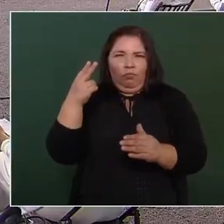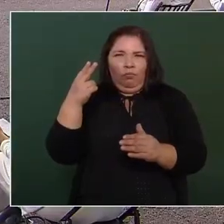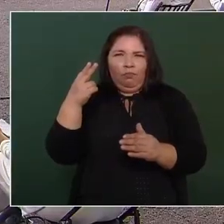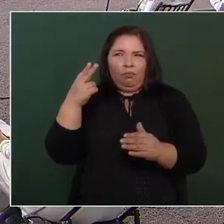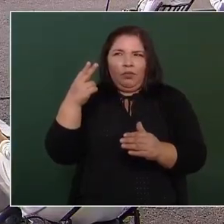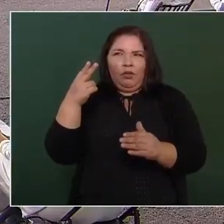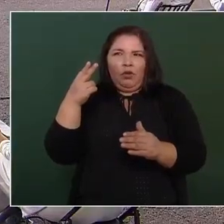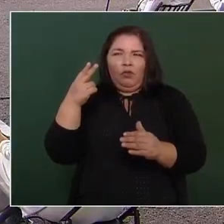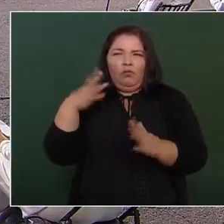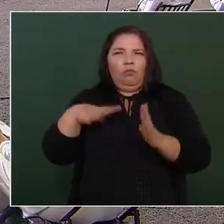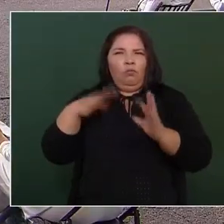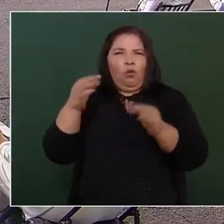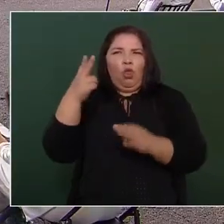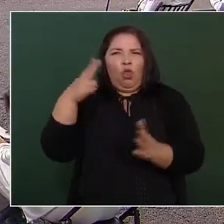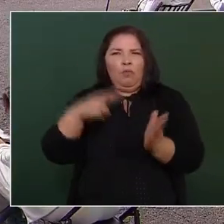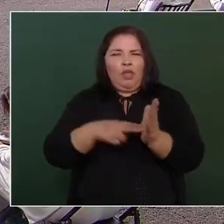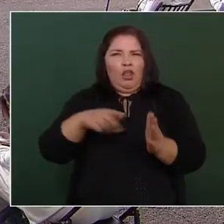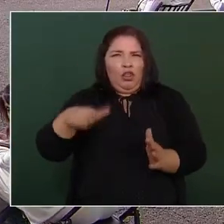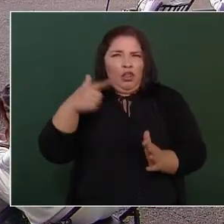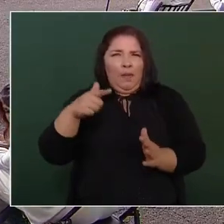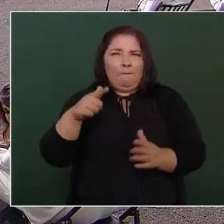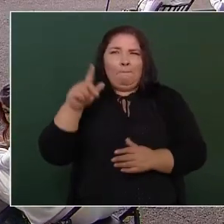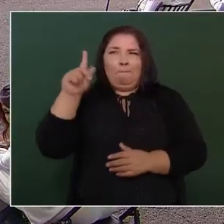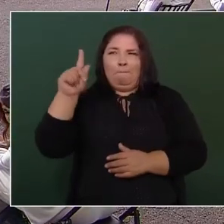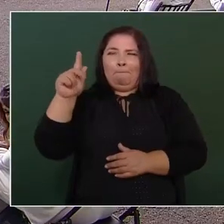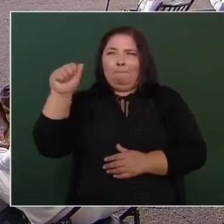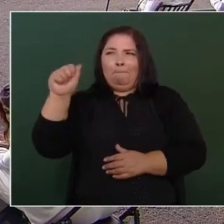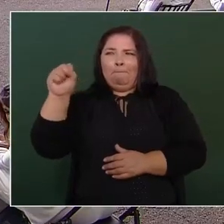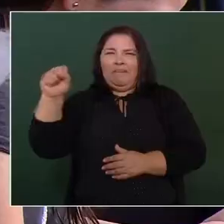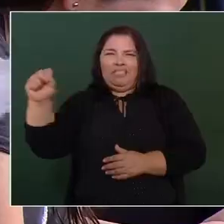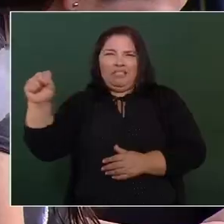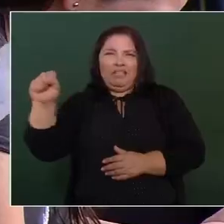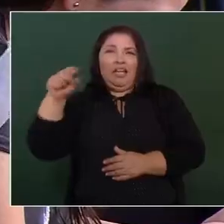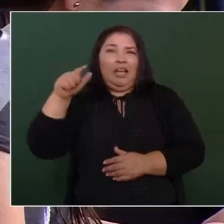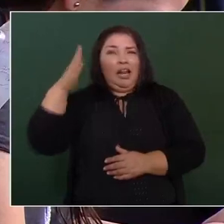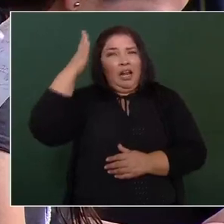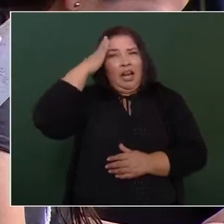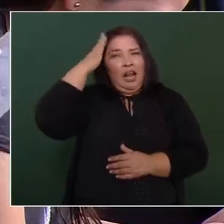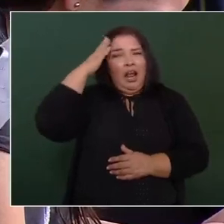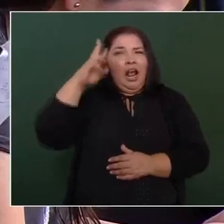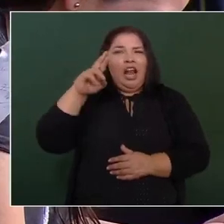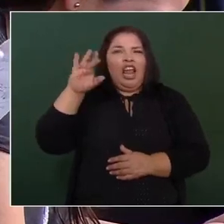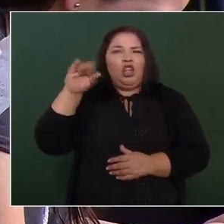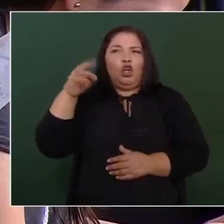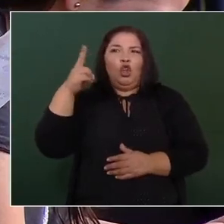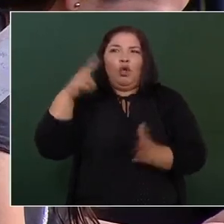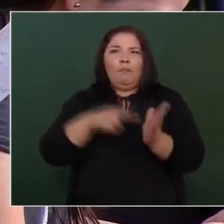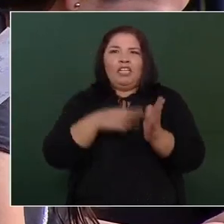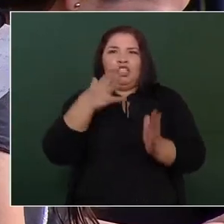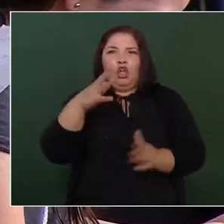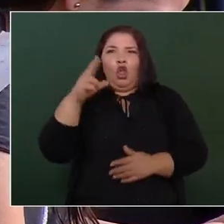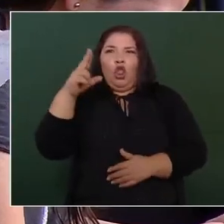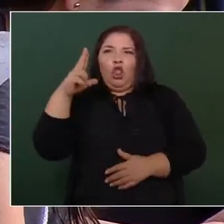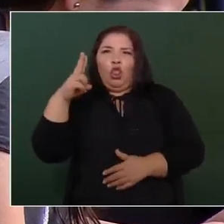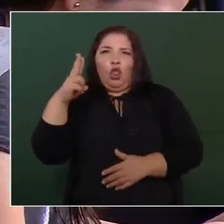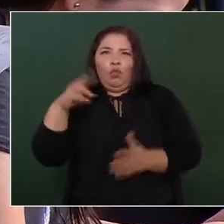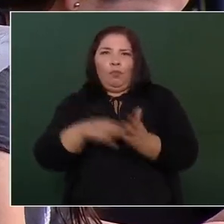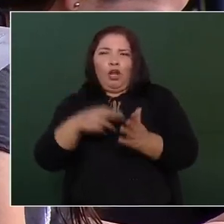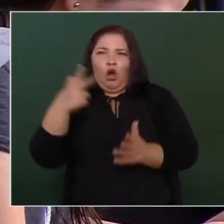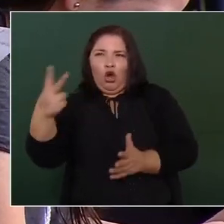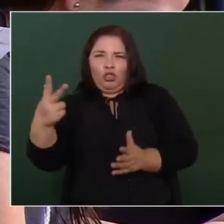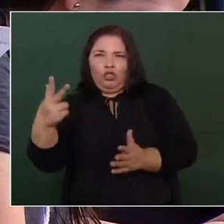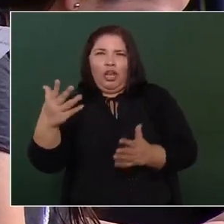el partido se fundó en el 2012, el Partido del Paz. Él fue rector el 2005 al 2008.